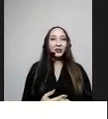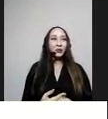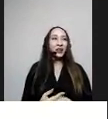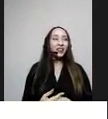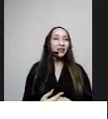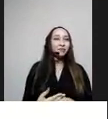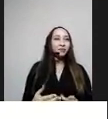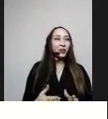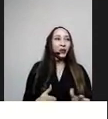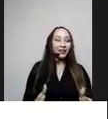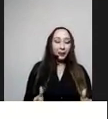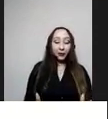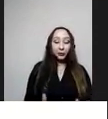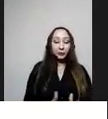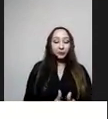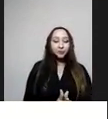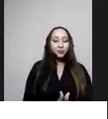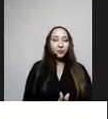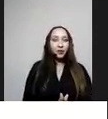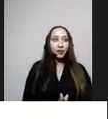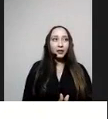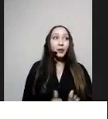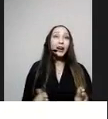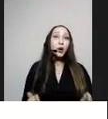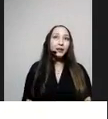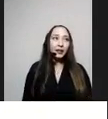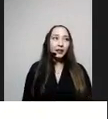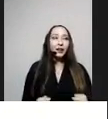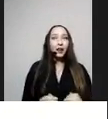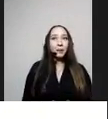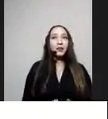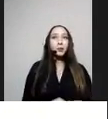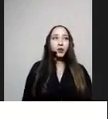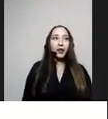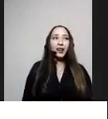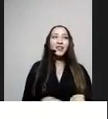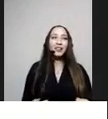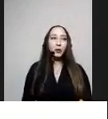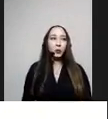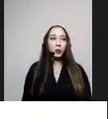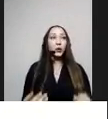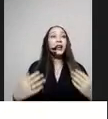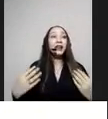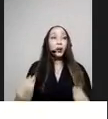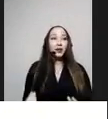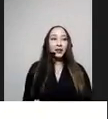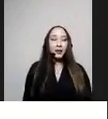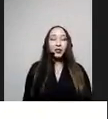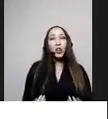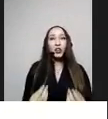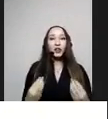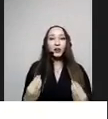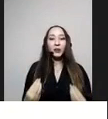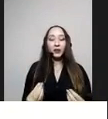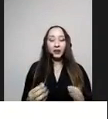en su día a día, en su agenda. Pero si van a comenzar, empiecen por 10, 20 minutos. Esos pensamientos,